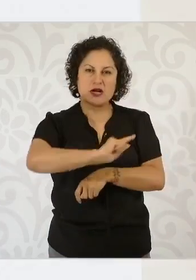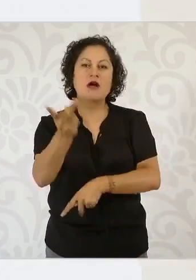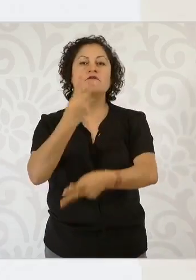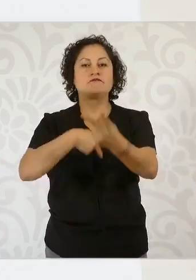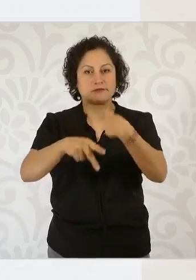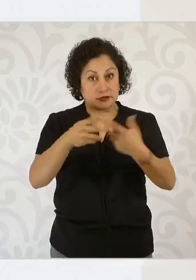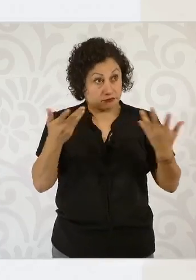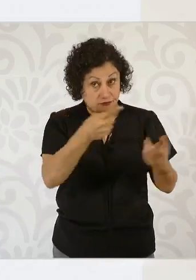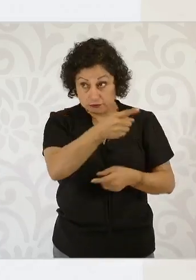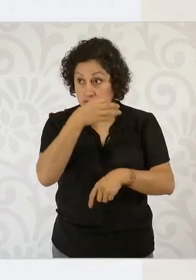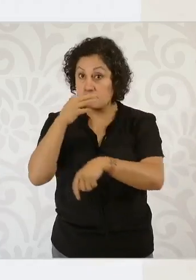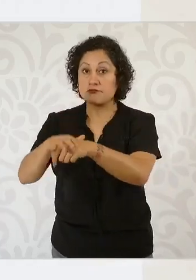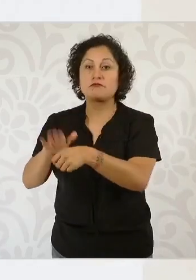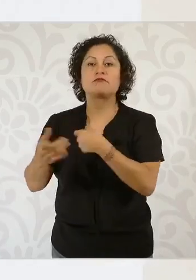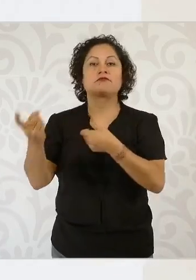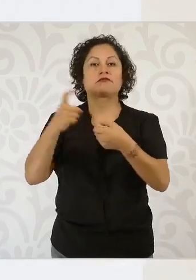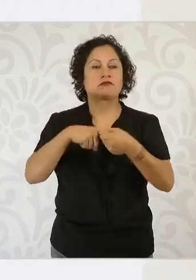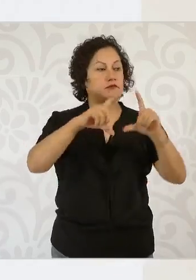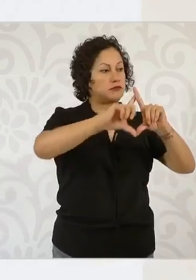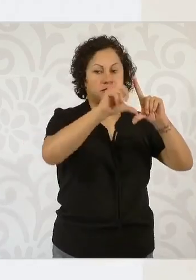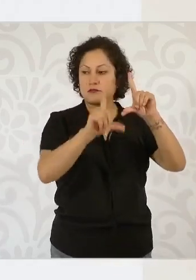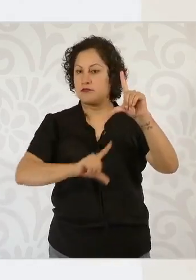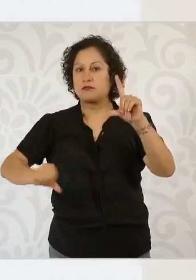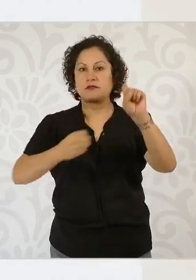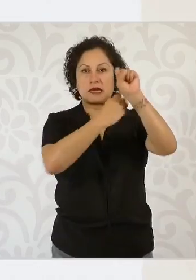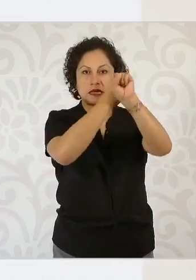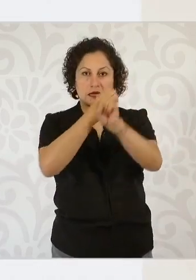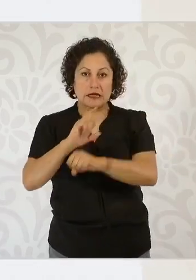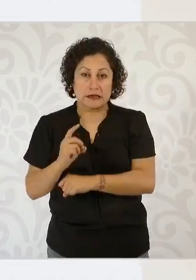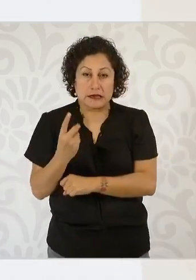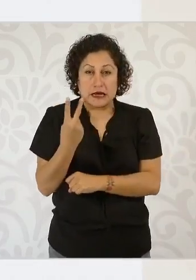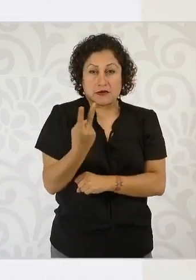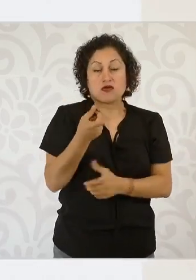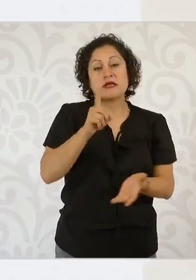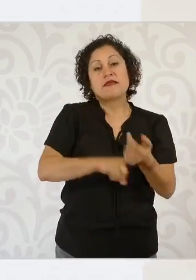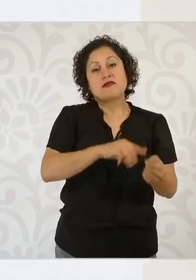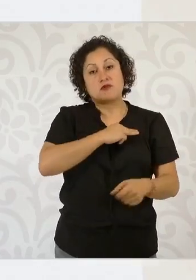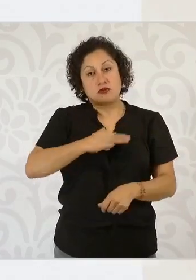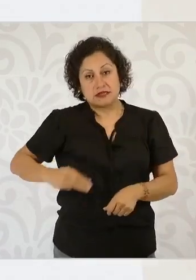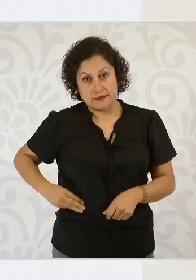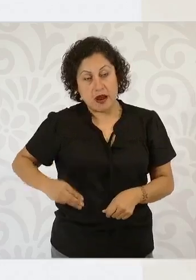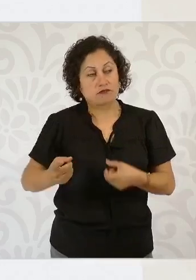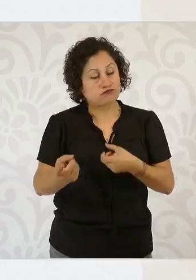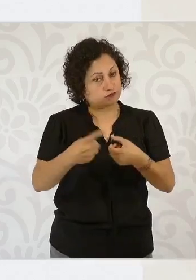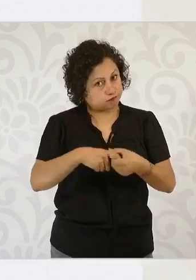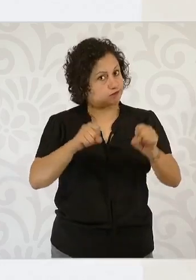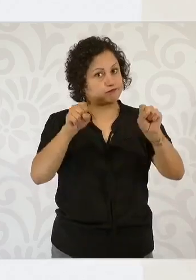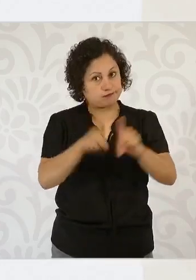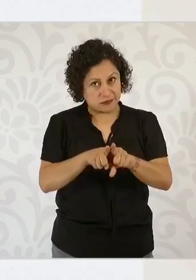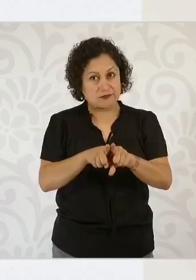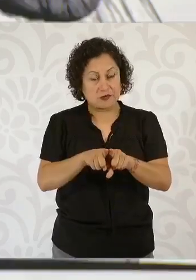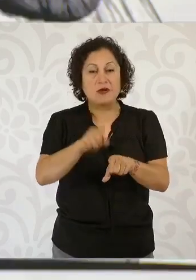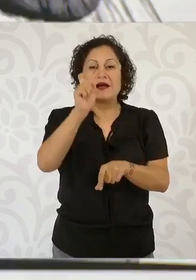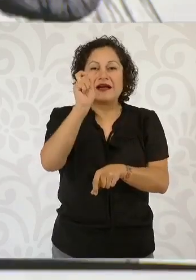las 32 entidades de la República, presidencias municipales. La idea es que ese día en